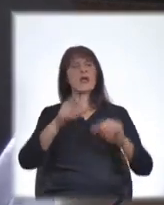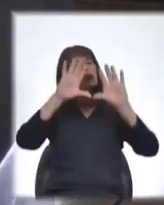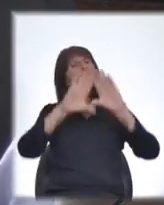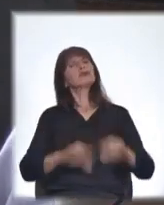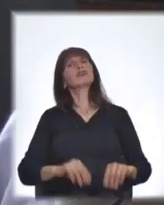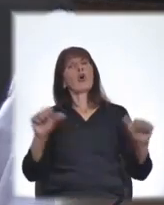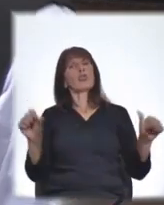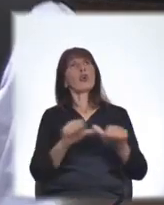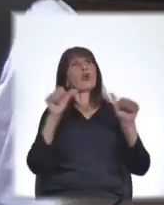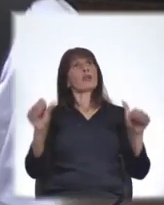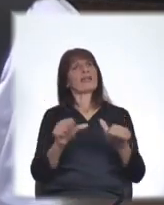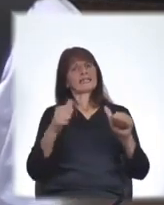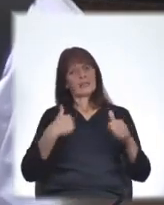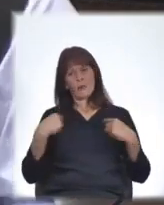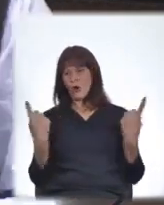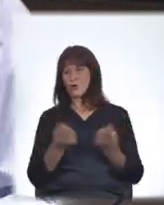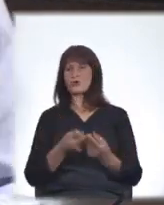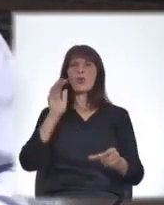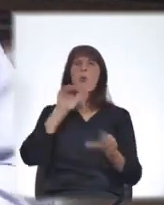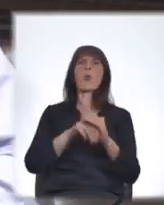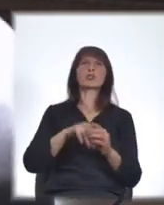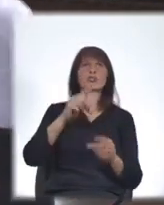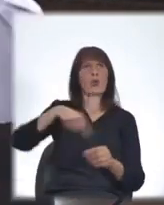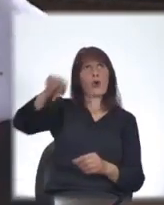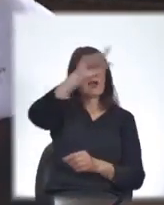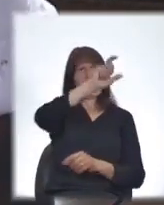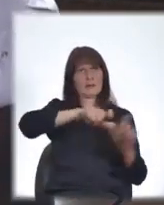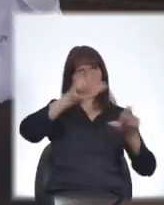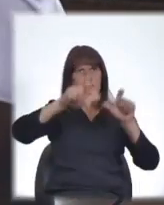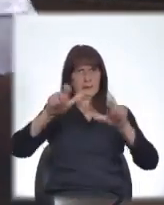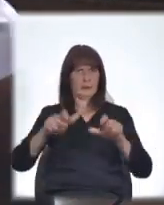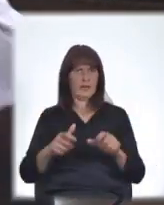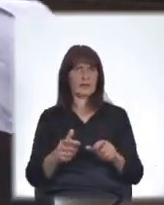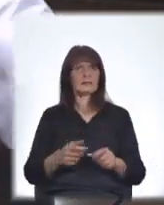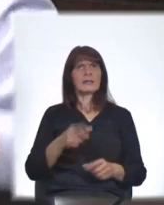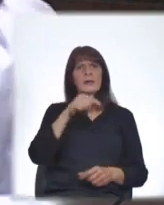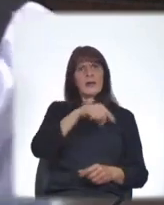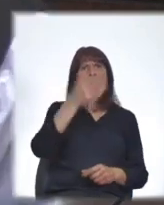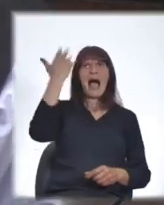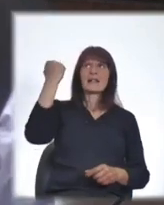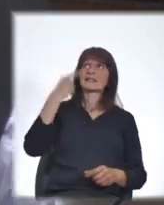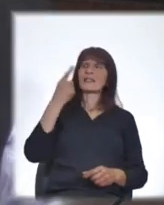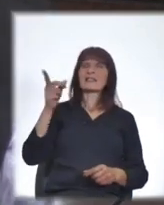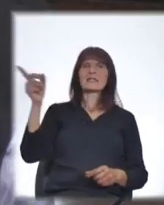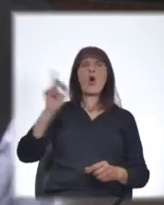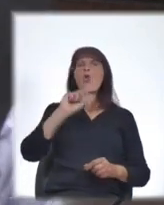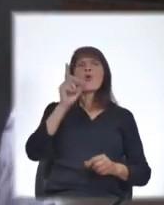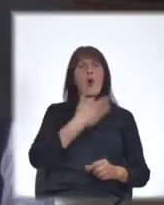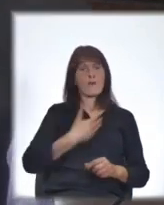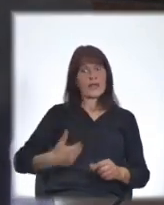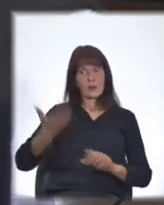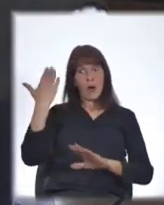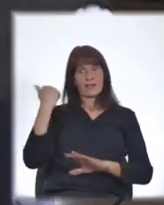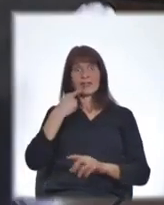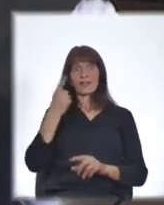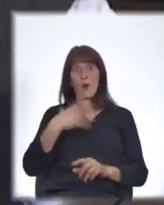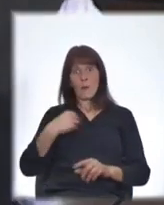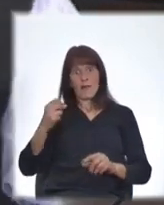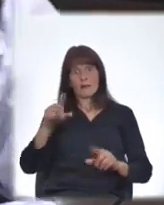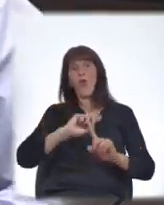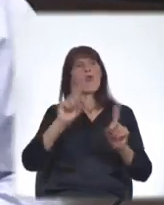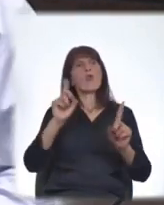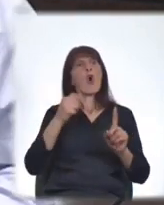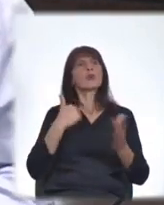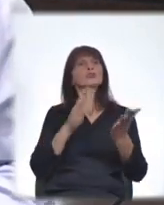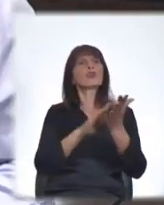lo votó la gente. Un gobierno que dijo primero que no le iba a meter la mano en el bolsillo a la gente y